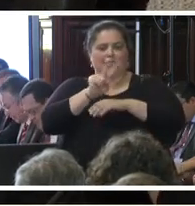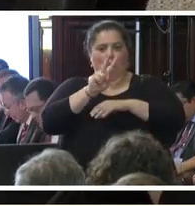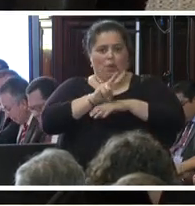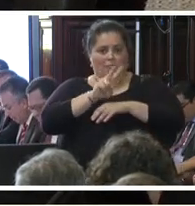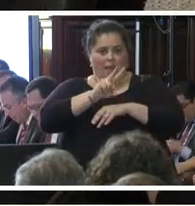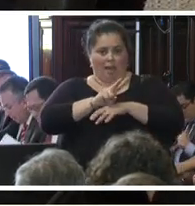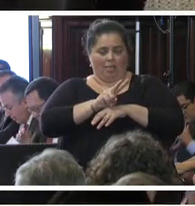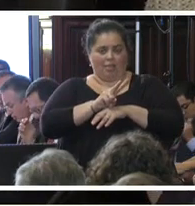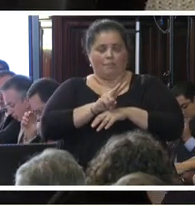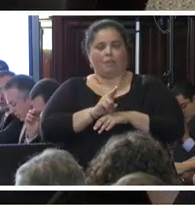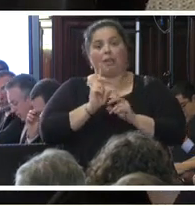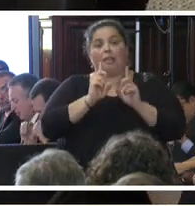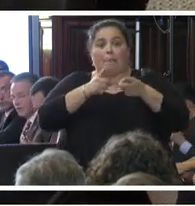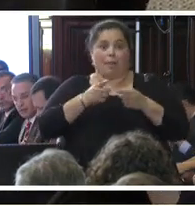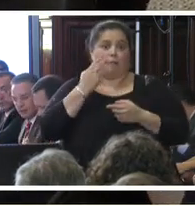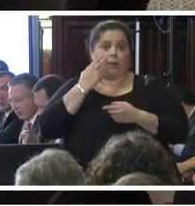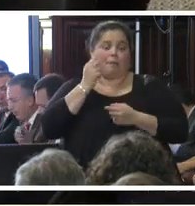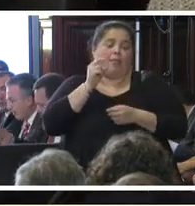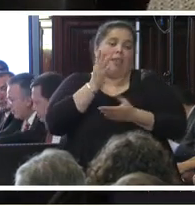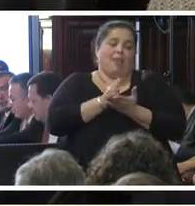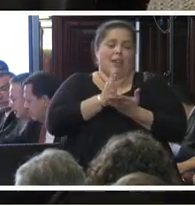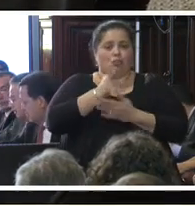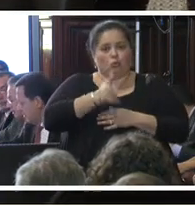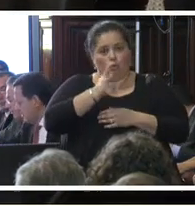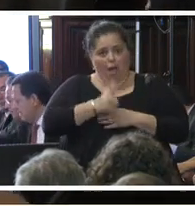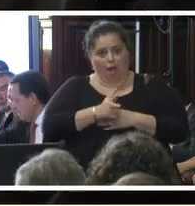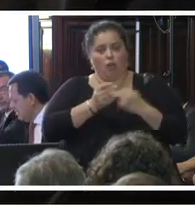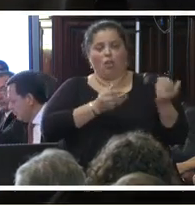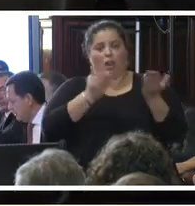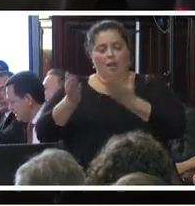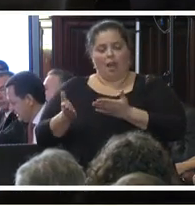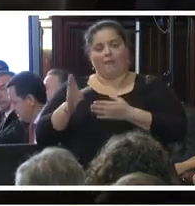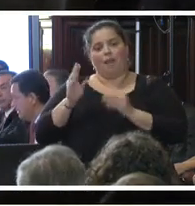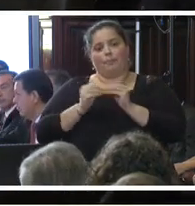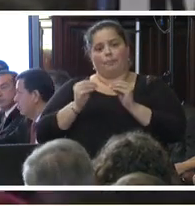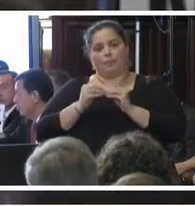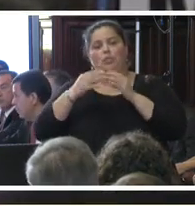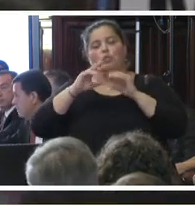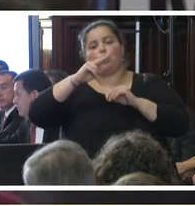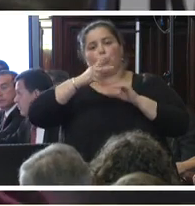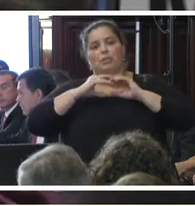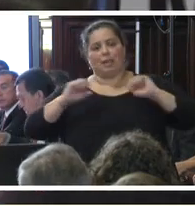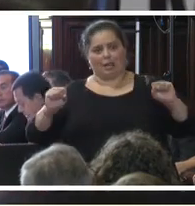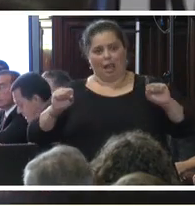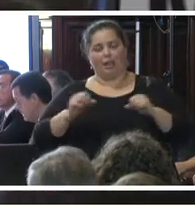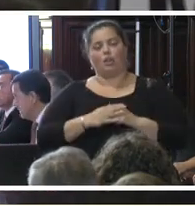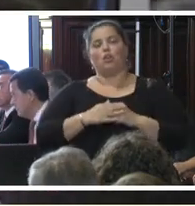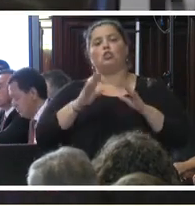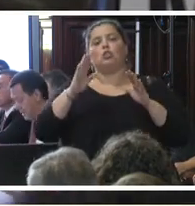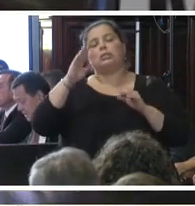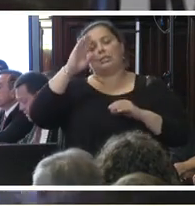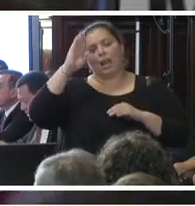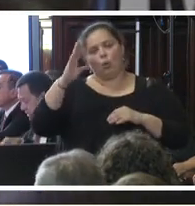ocasiones, de derechos humanos. Sin más, le doy la palabra al subsecretario Campo. Muchas gracias. Saludo con todo respeto a los representantes